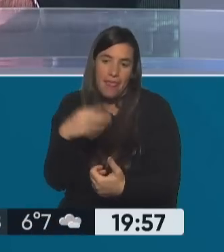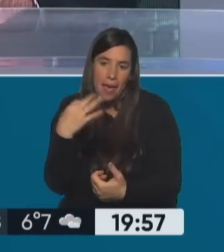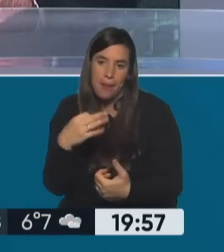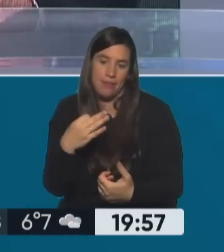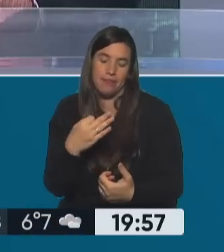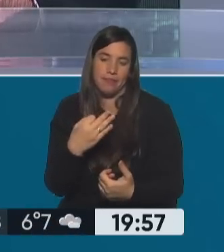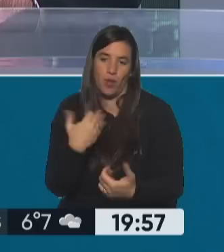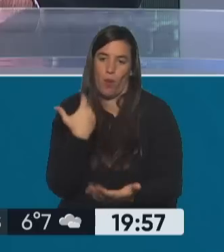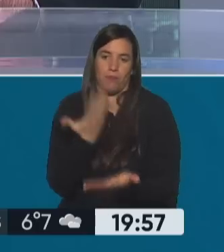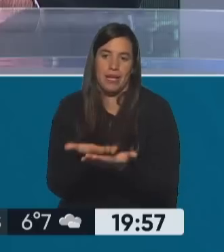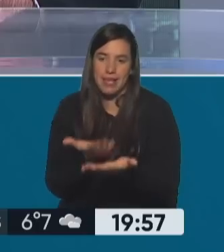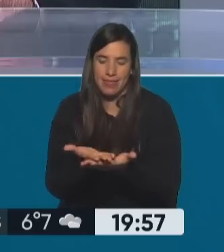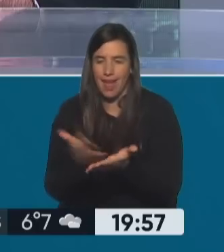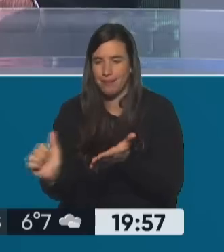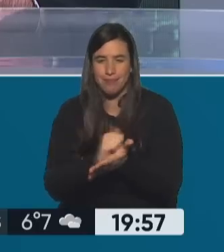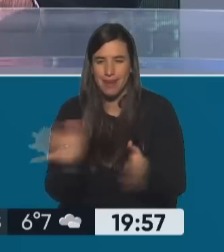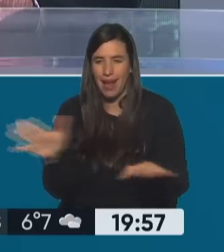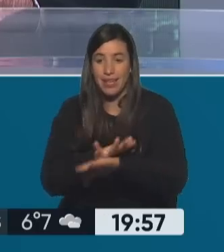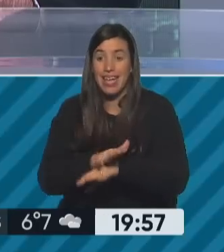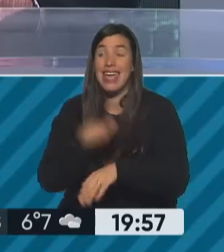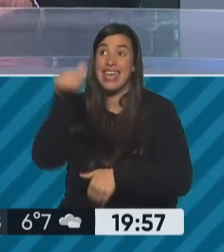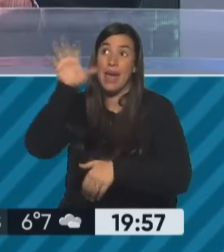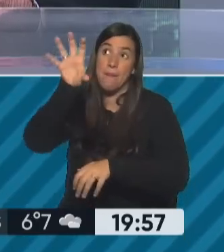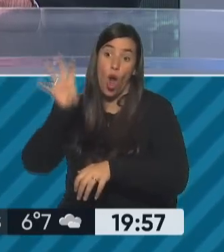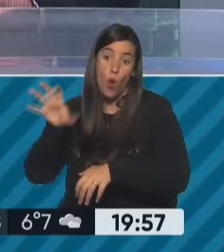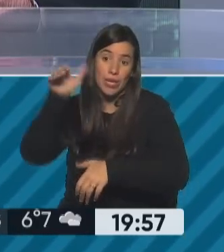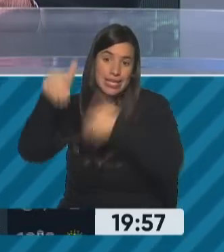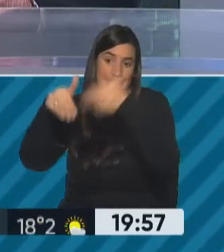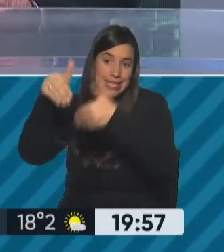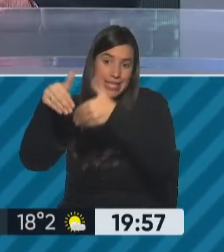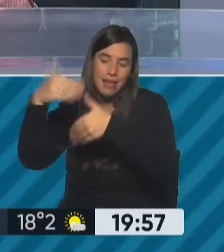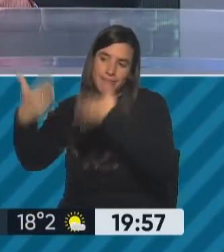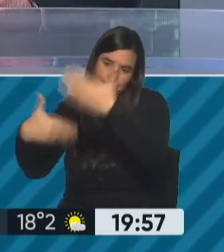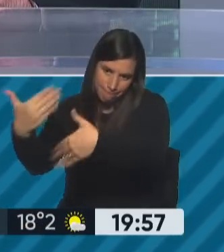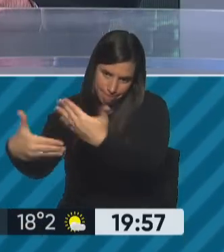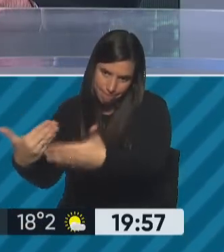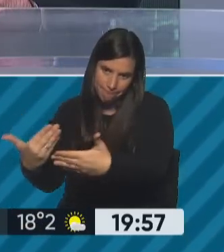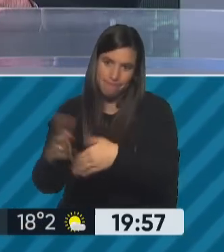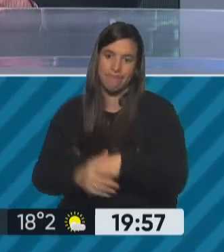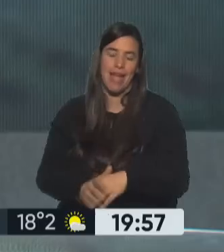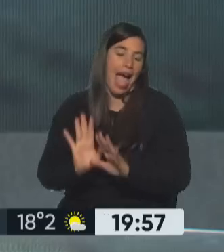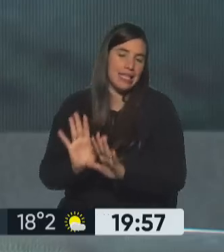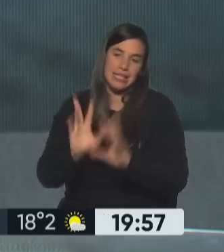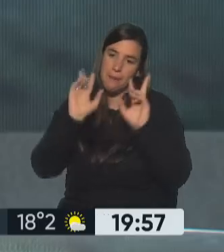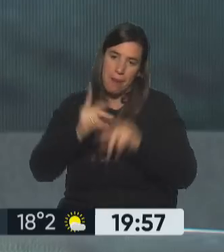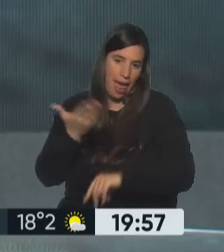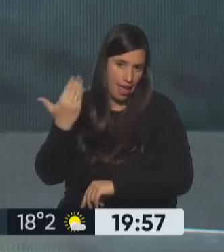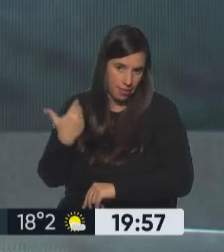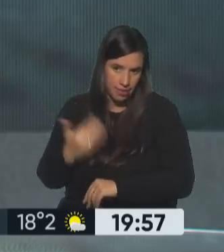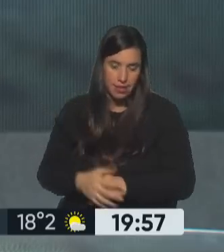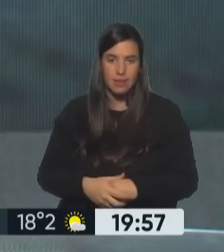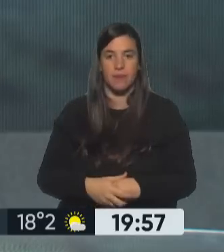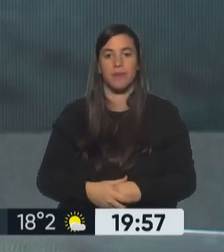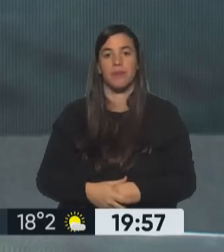y que siga adelante el proceso electoral tal como estaba programado. A propósito, mire, Barcesata, ¿qué hizo Fia Karam? Tenía una pregunta